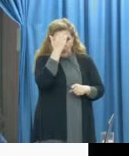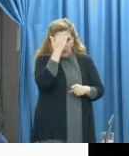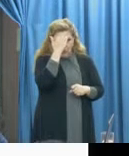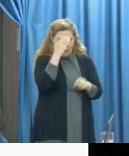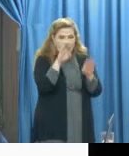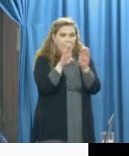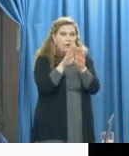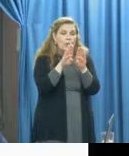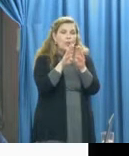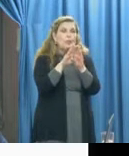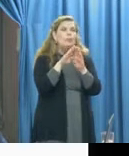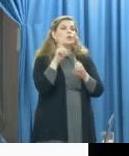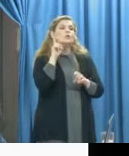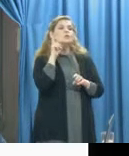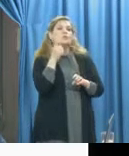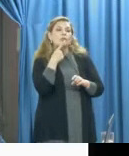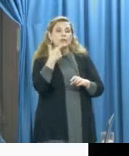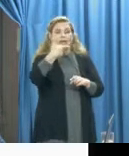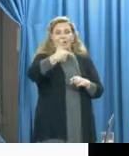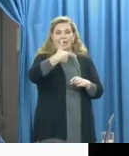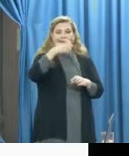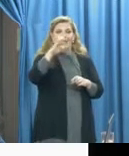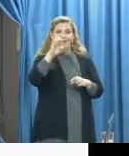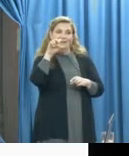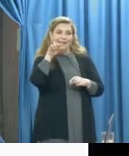la sordera, el gen que está